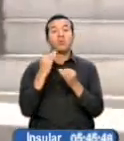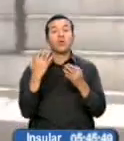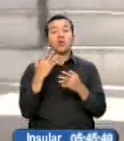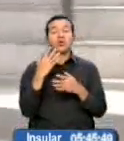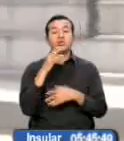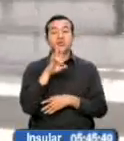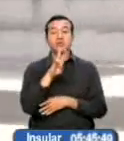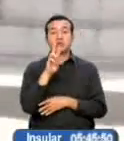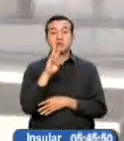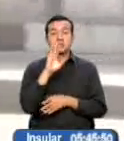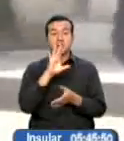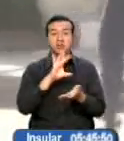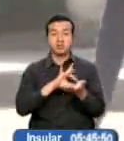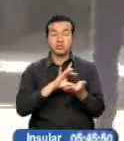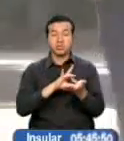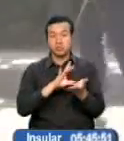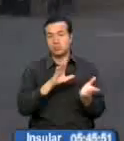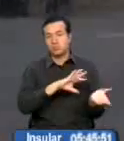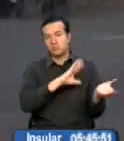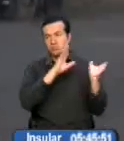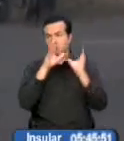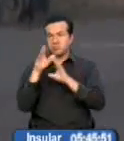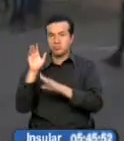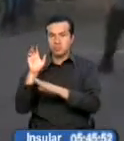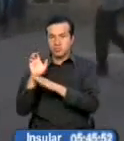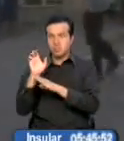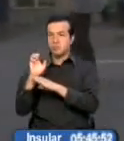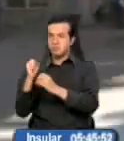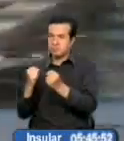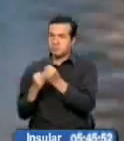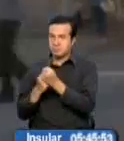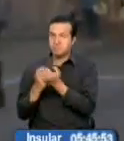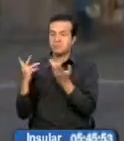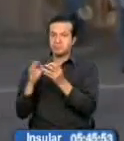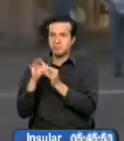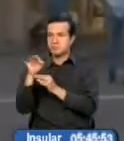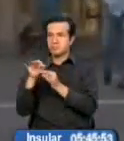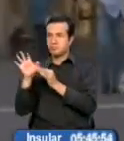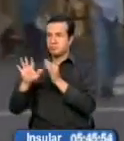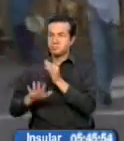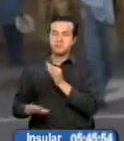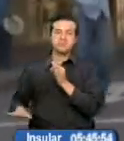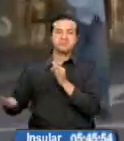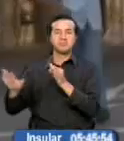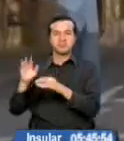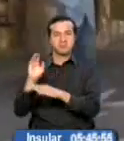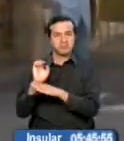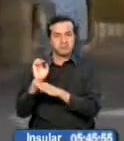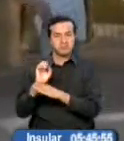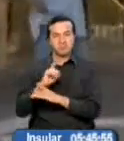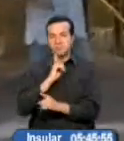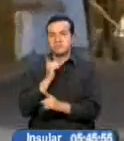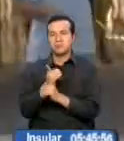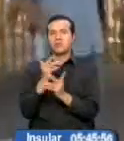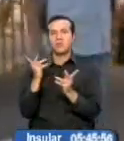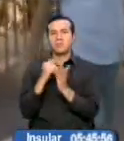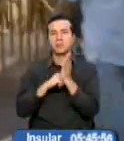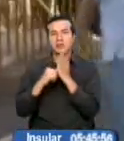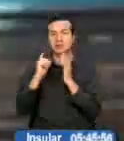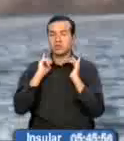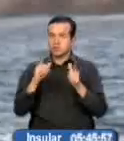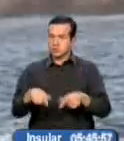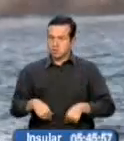menos 76 médicos especializados en Cuba, para que ofrezcan su apoyo en las zonas rurales de nuestro país a través del Ministerio de